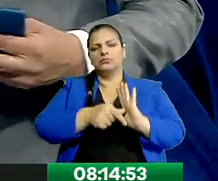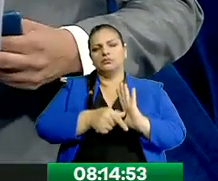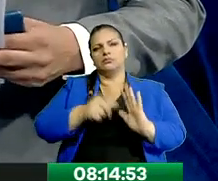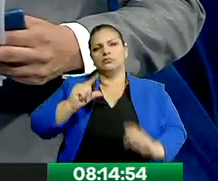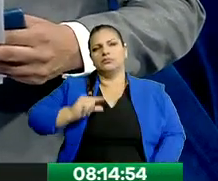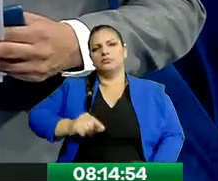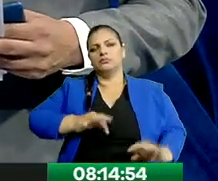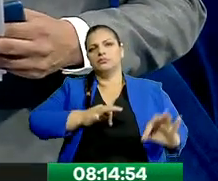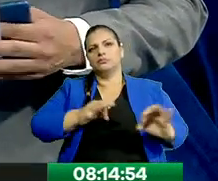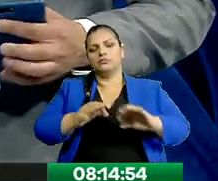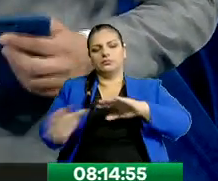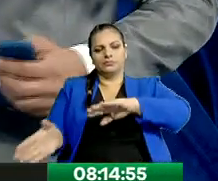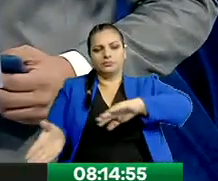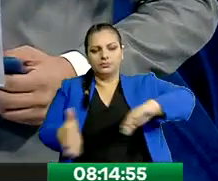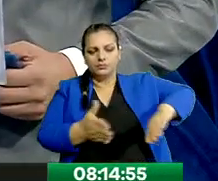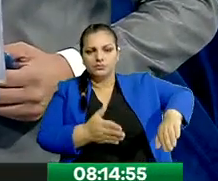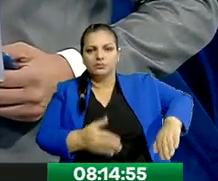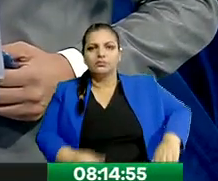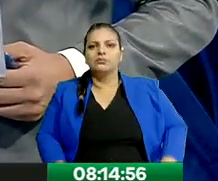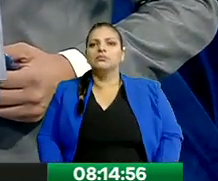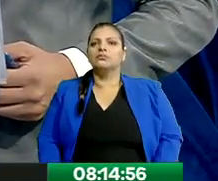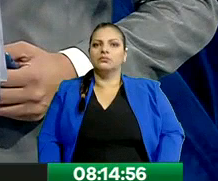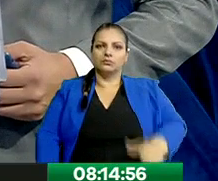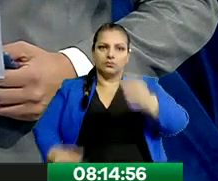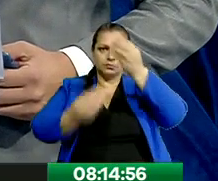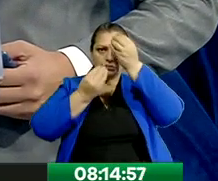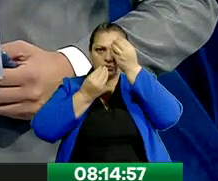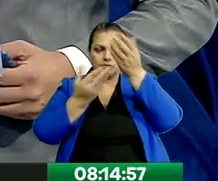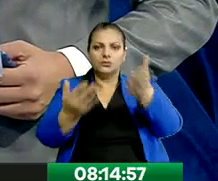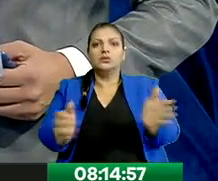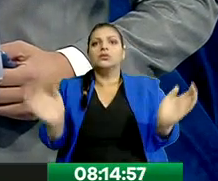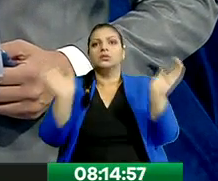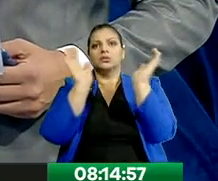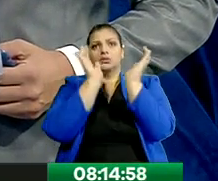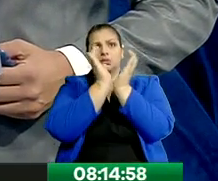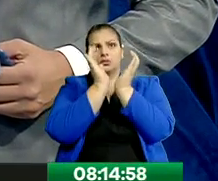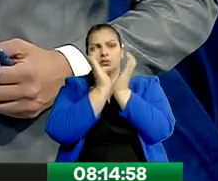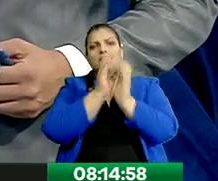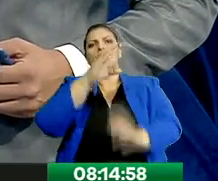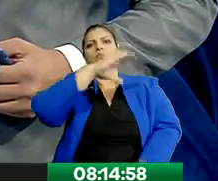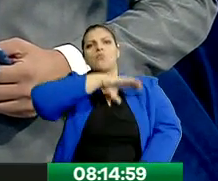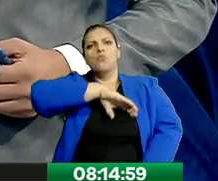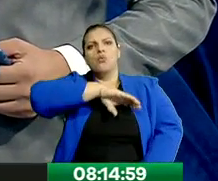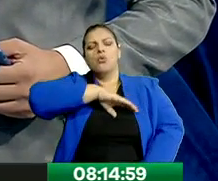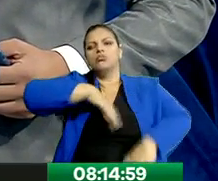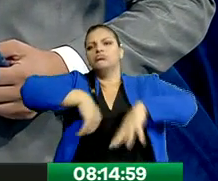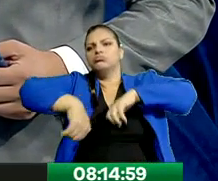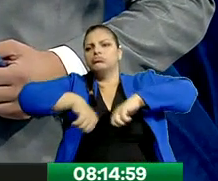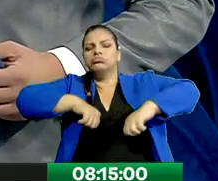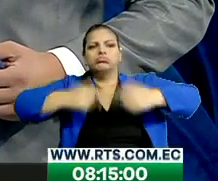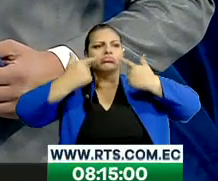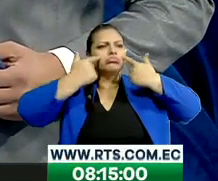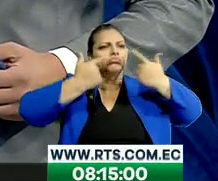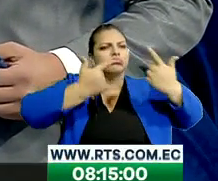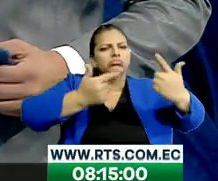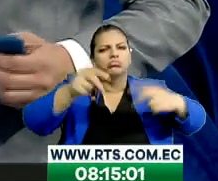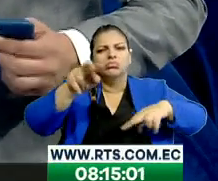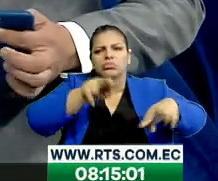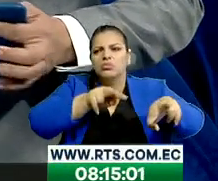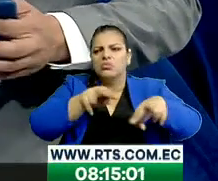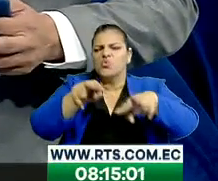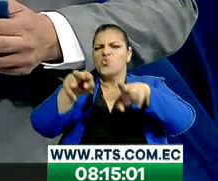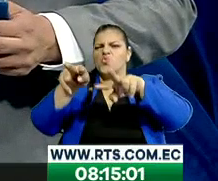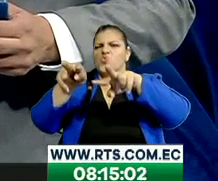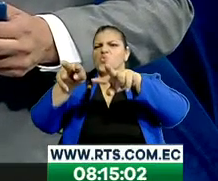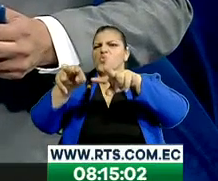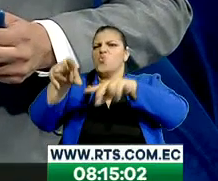noticia. La Policía Nacional desarticuló una supuesta banda delictiva dedicada al robo de personas.